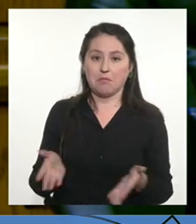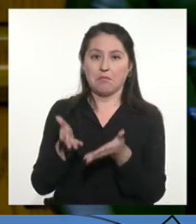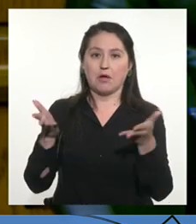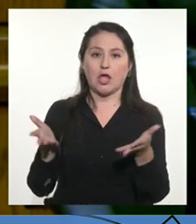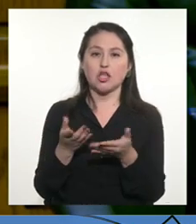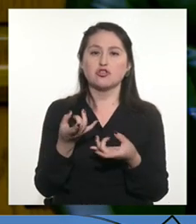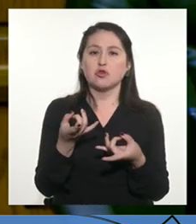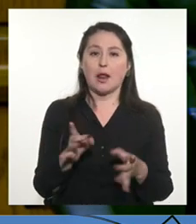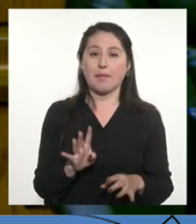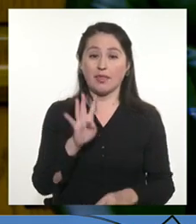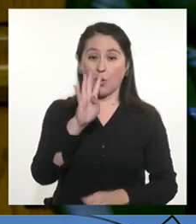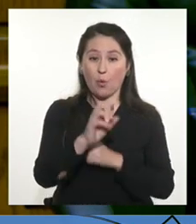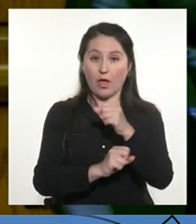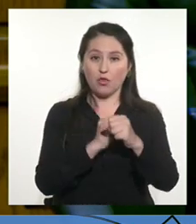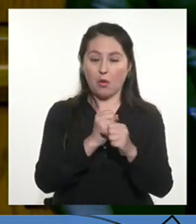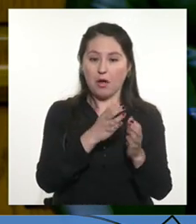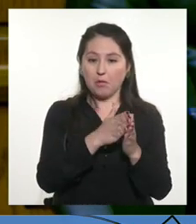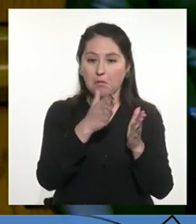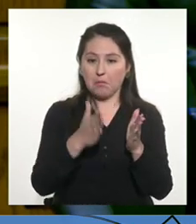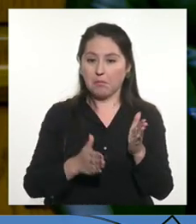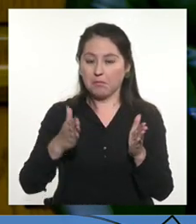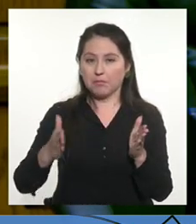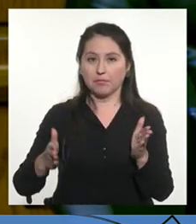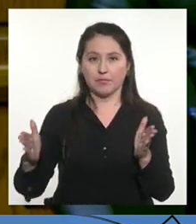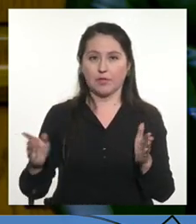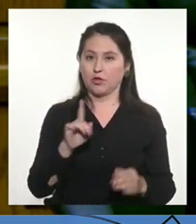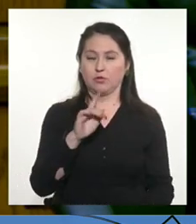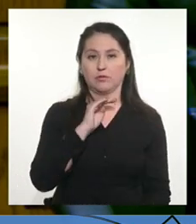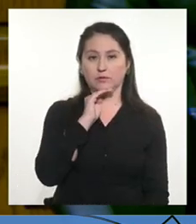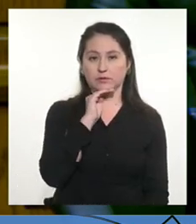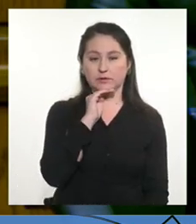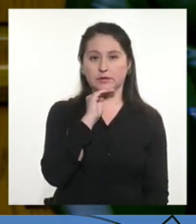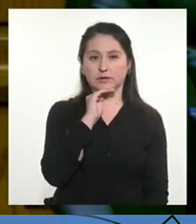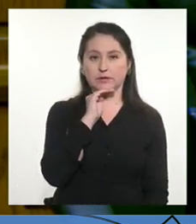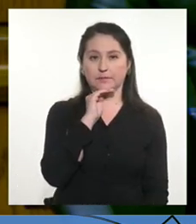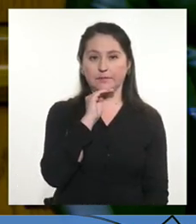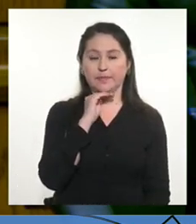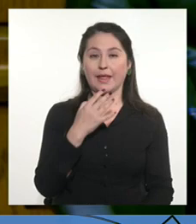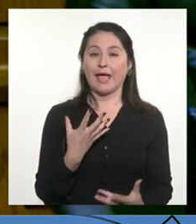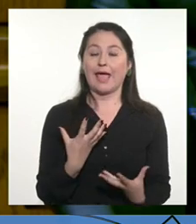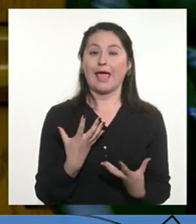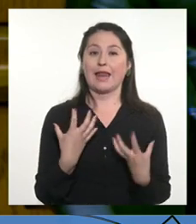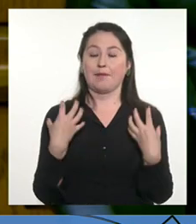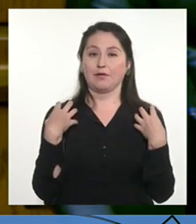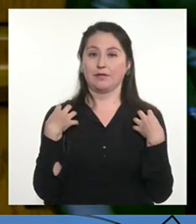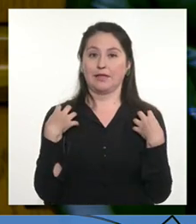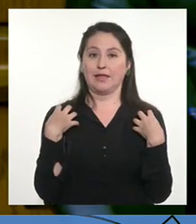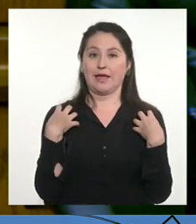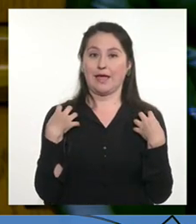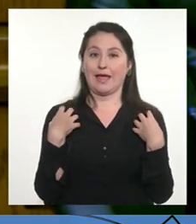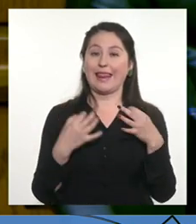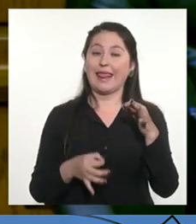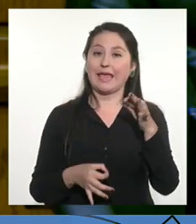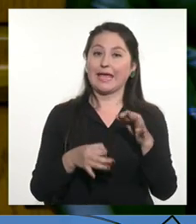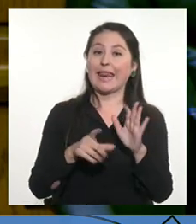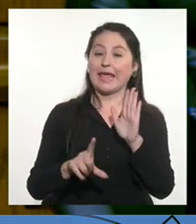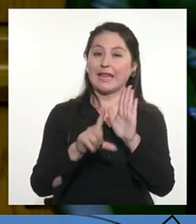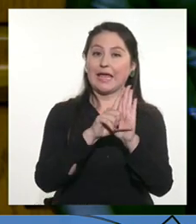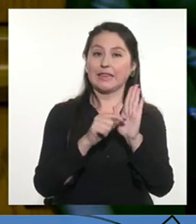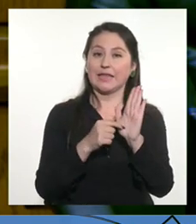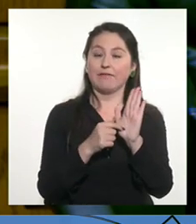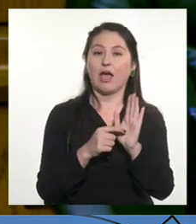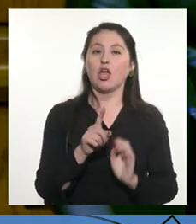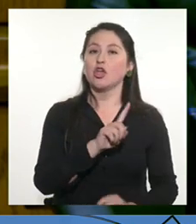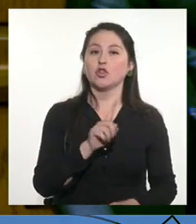cada cuatro años en definitiva la labor legislativa debe ser eficiente no sólo en la